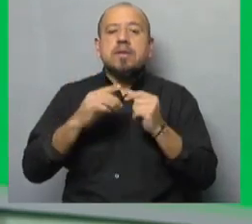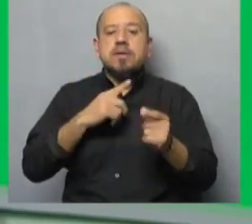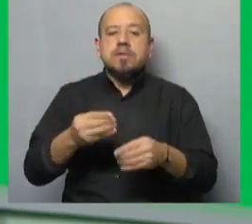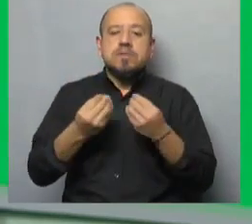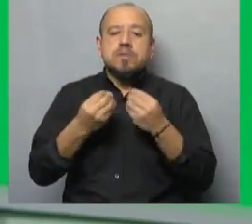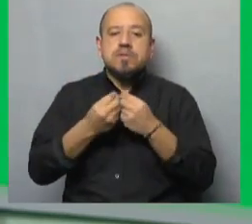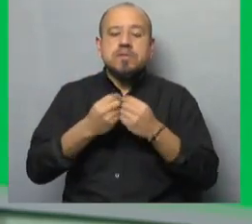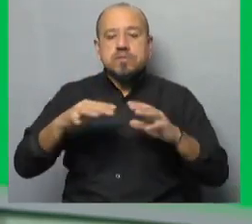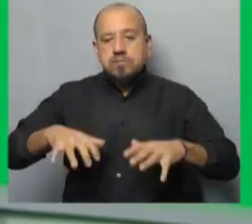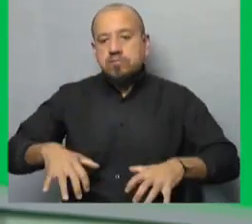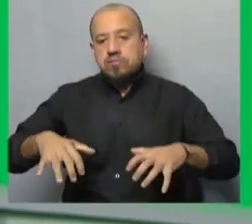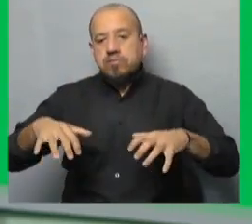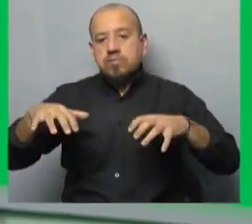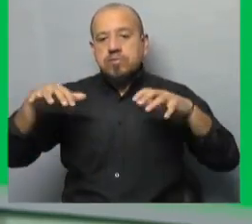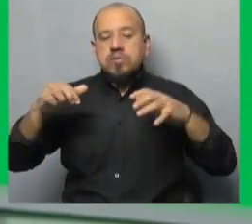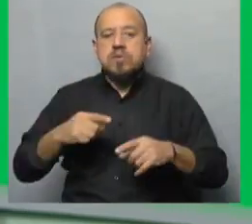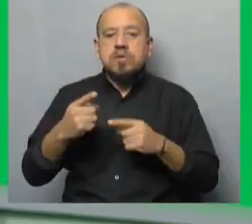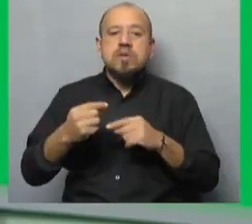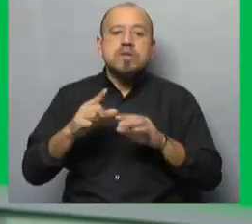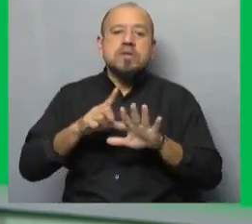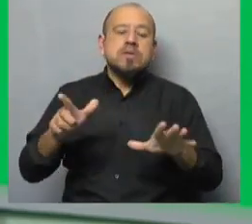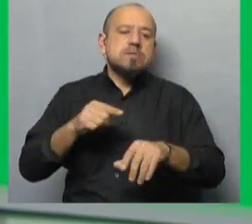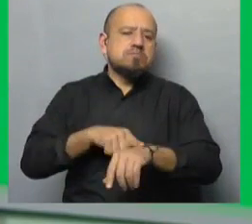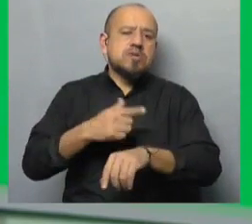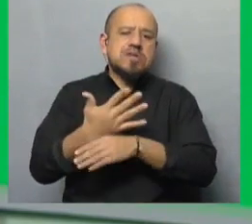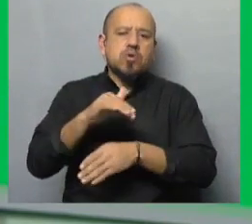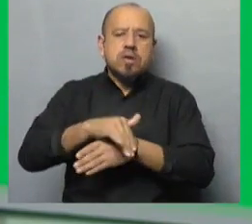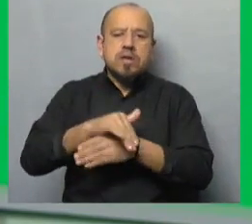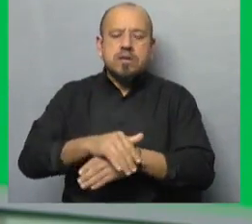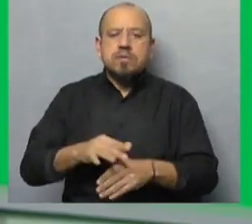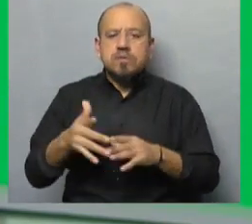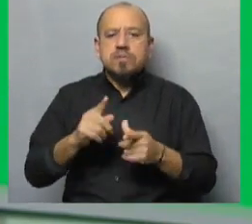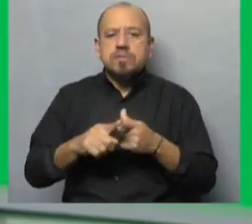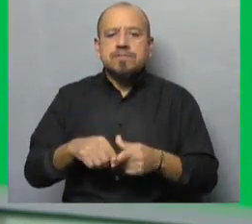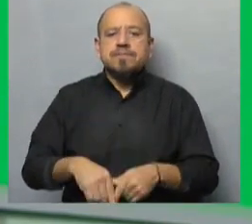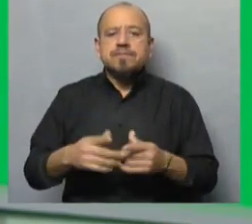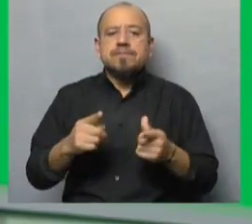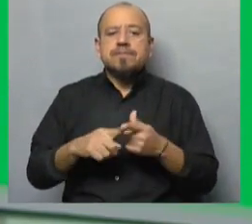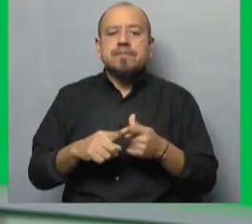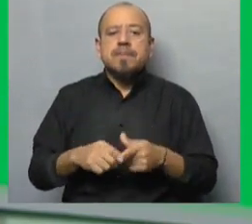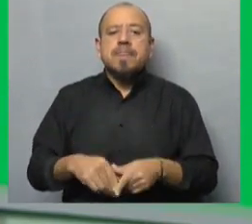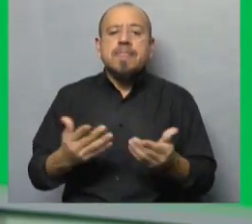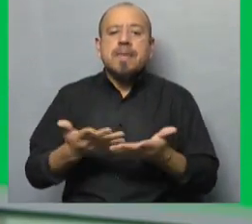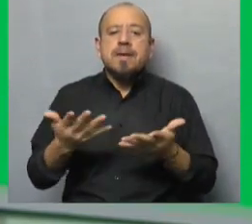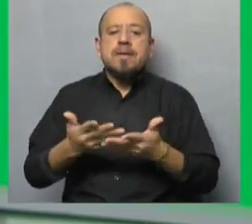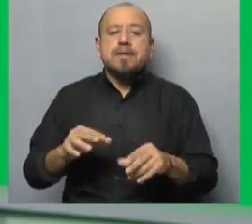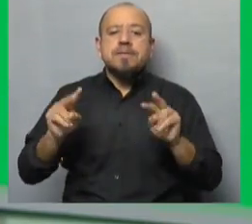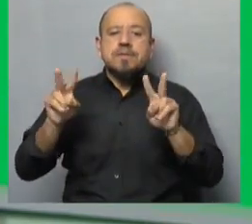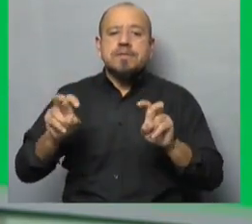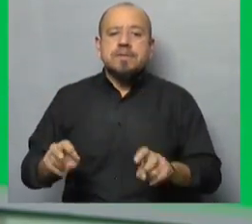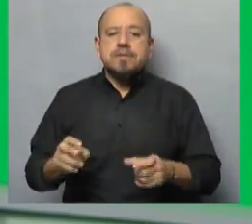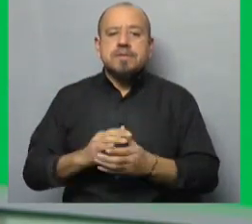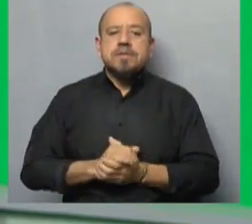hormigón hasta las 17 30 horas algunos de los puntos están complicados hasta ahora en materia de movilidad compartimos ahora otros